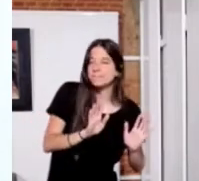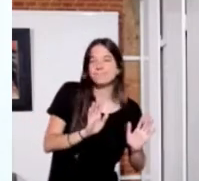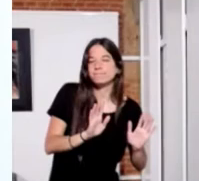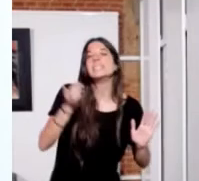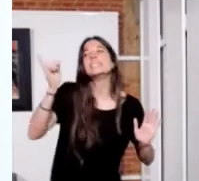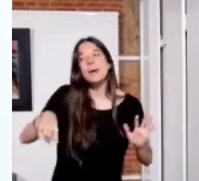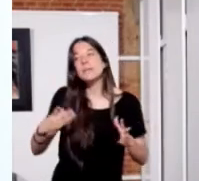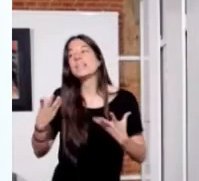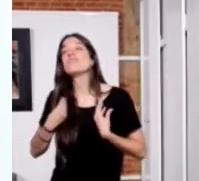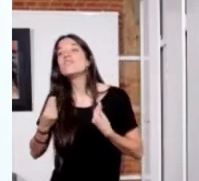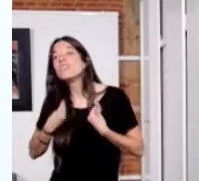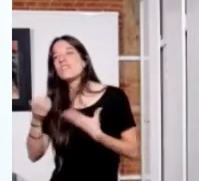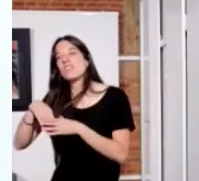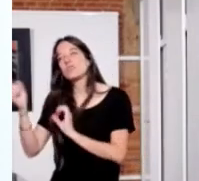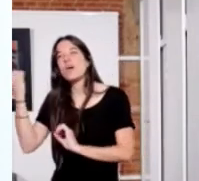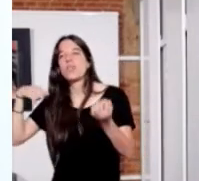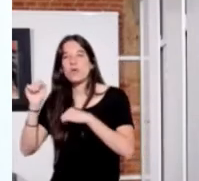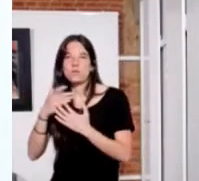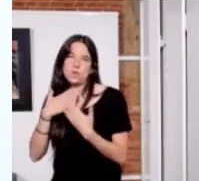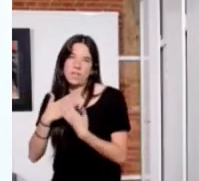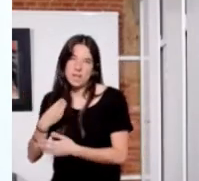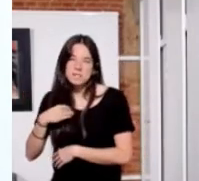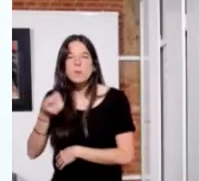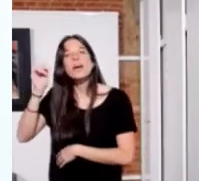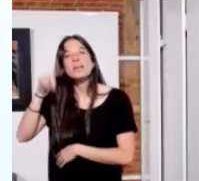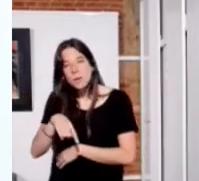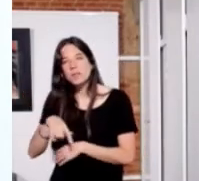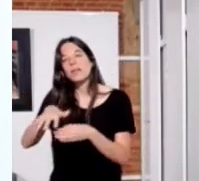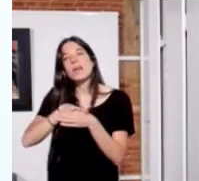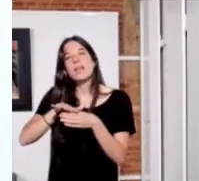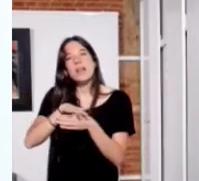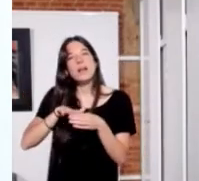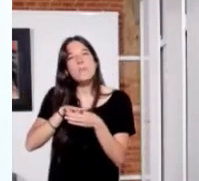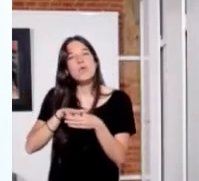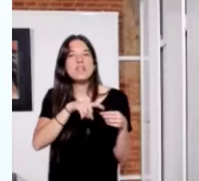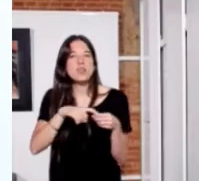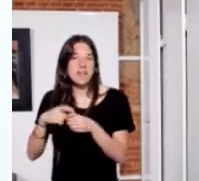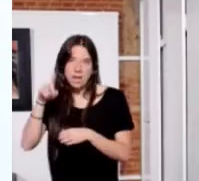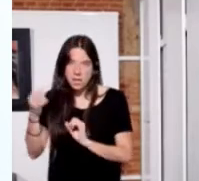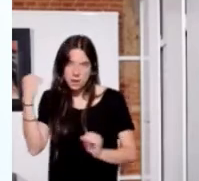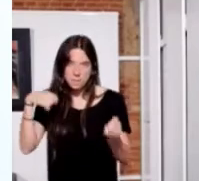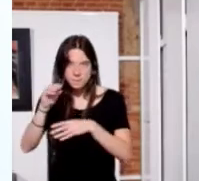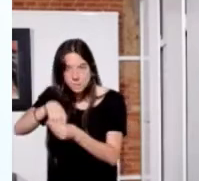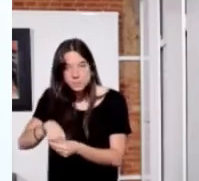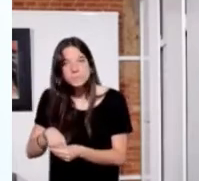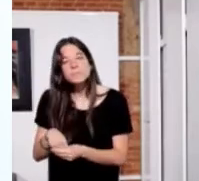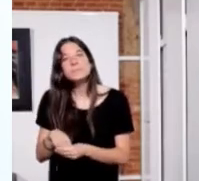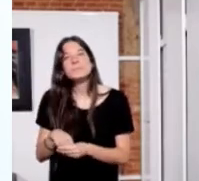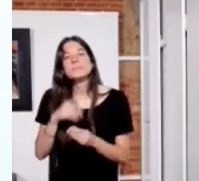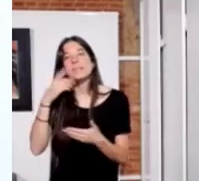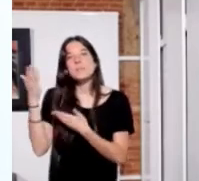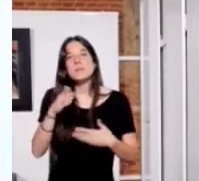vive en la acción voluntaria y en este campo de la solidaridad. Invitamos a Sebastián